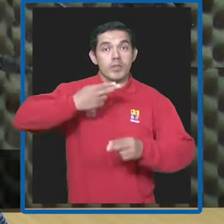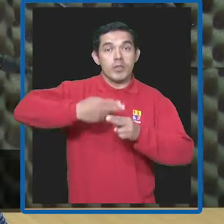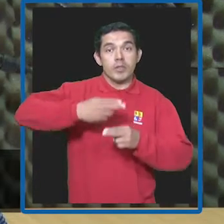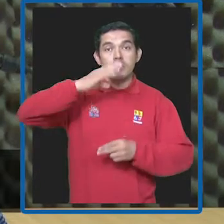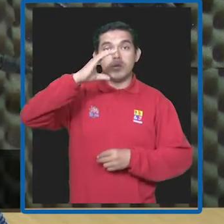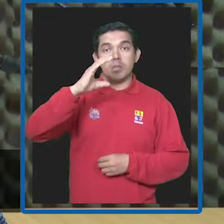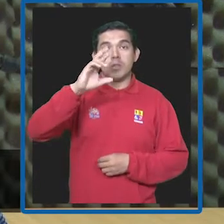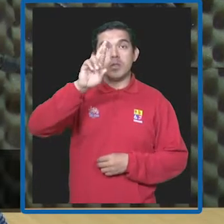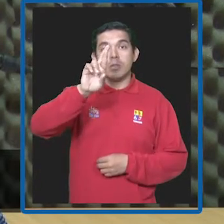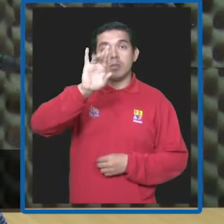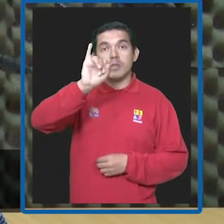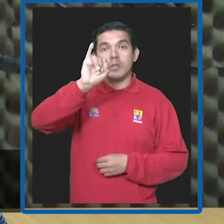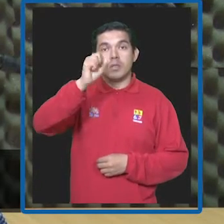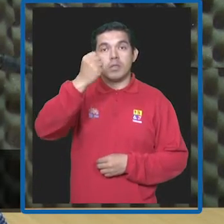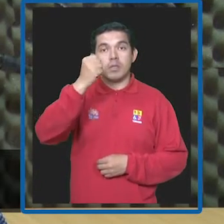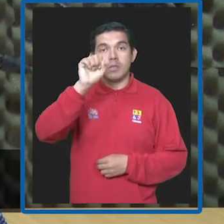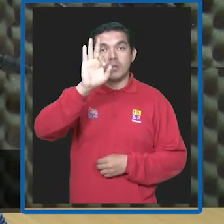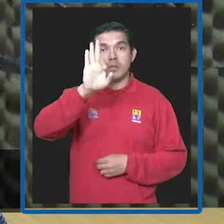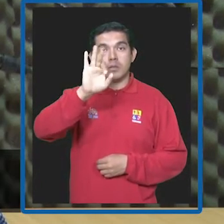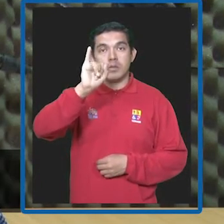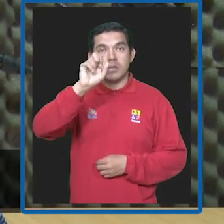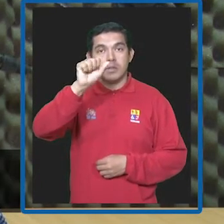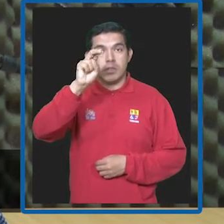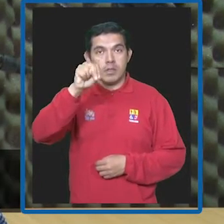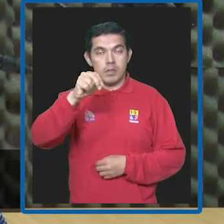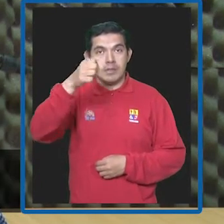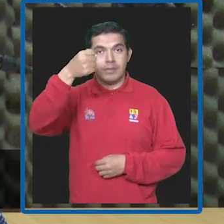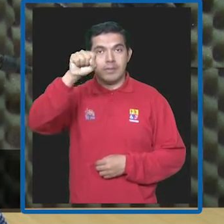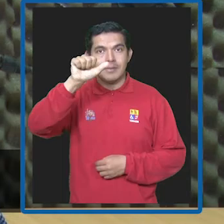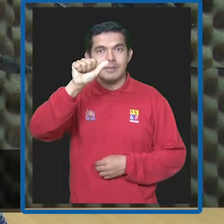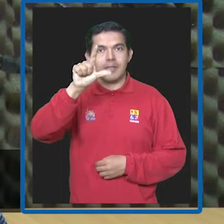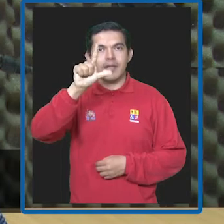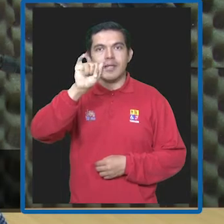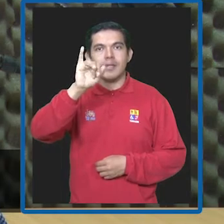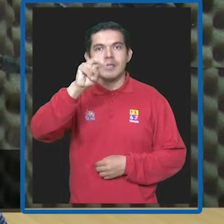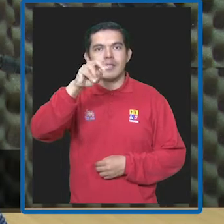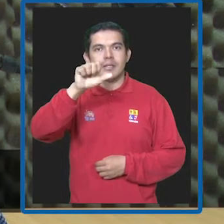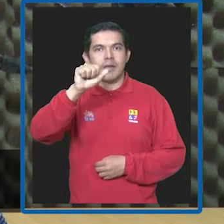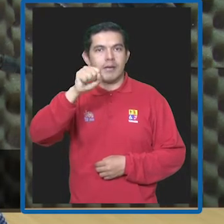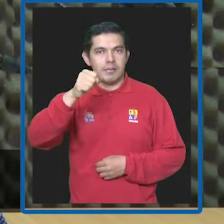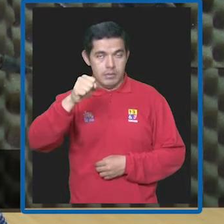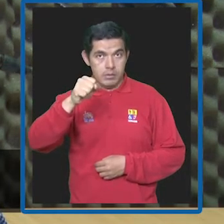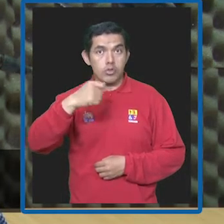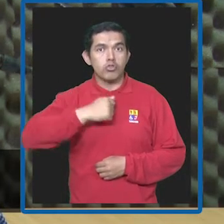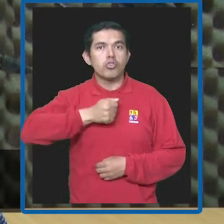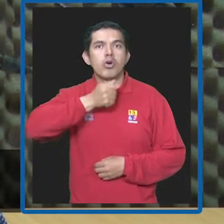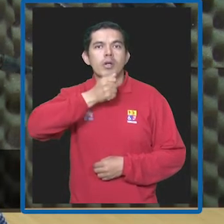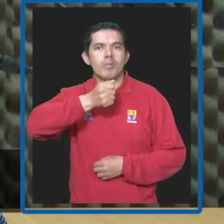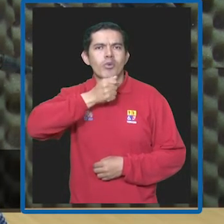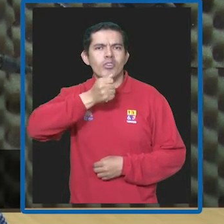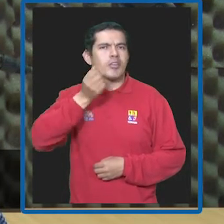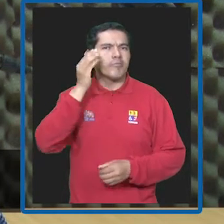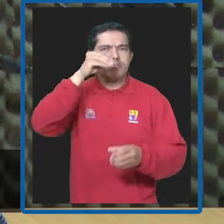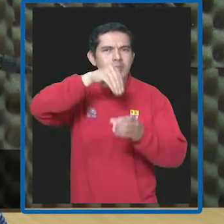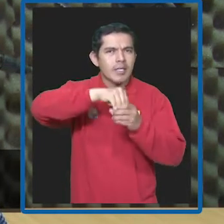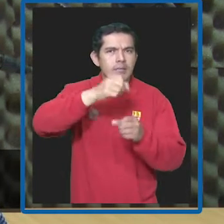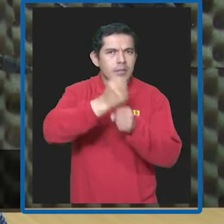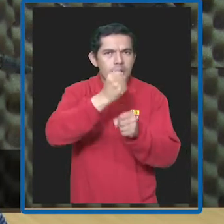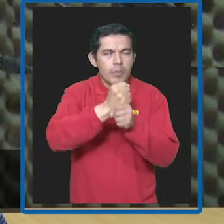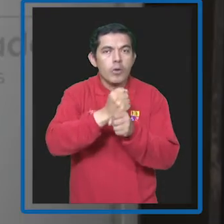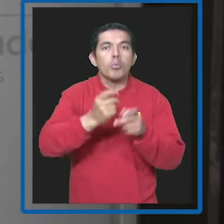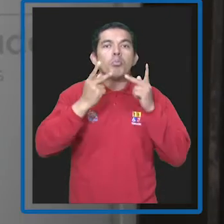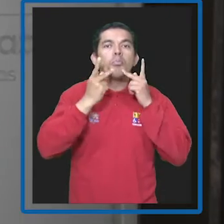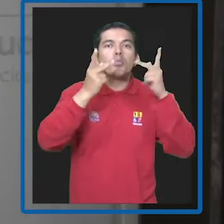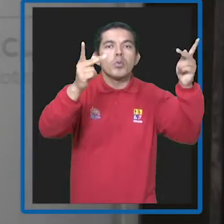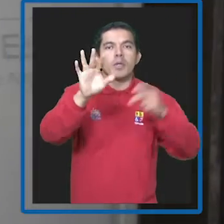Mi nombre es Cristian Salinas Coronel y soy reportero de noticias en Pública